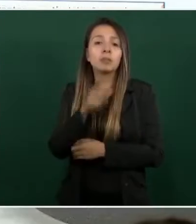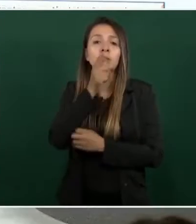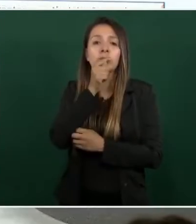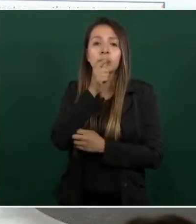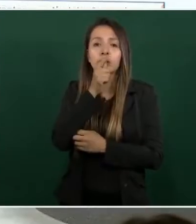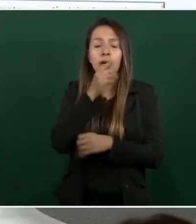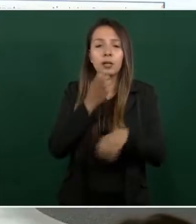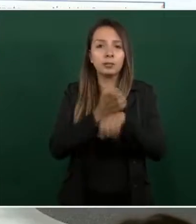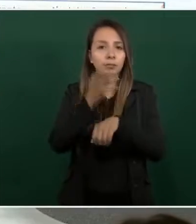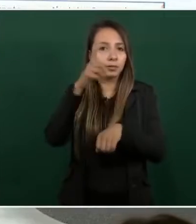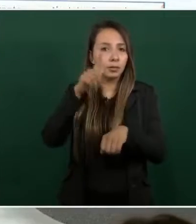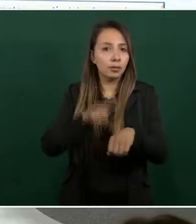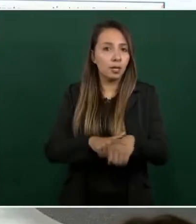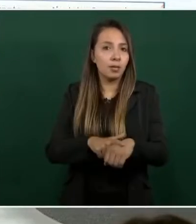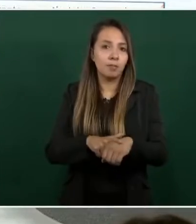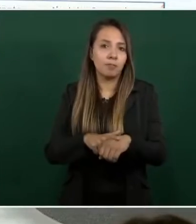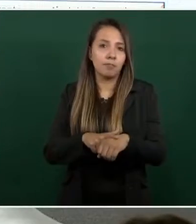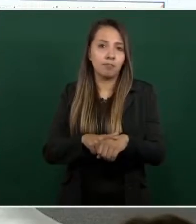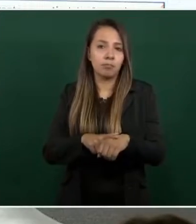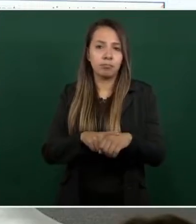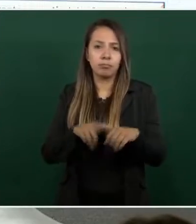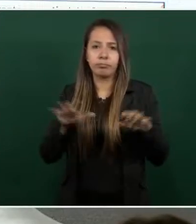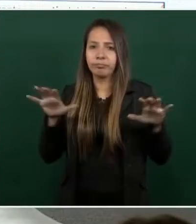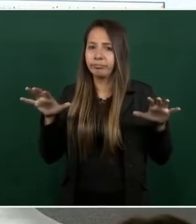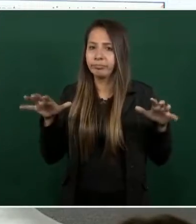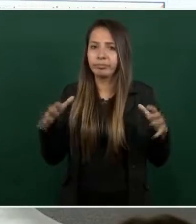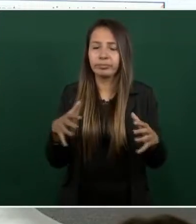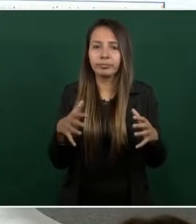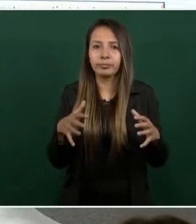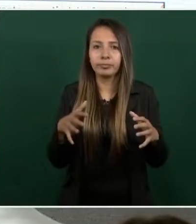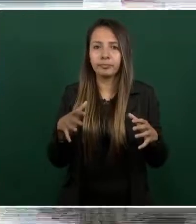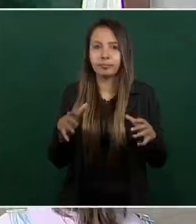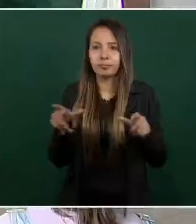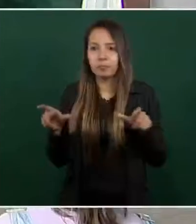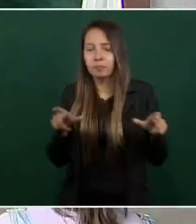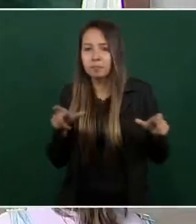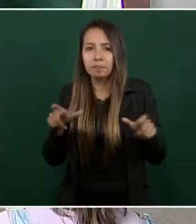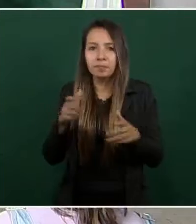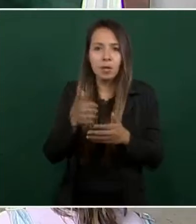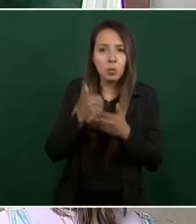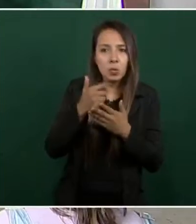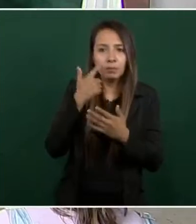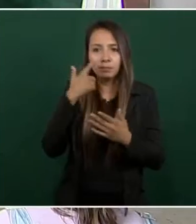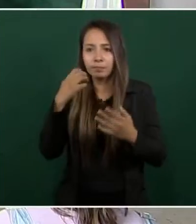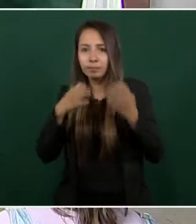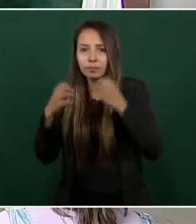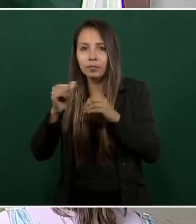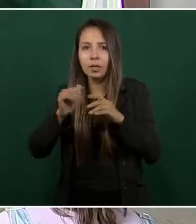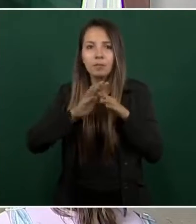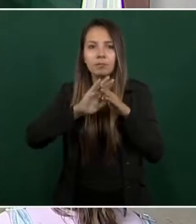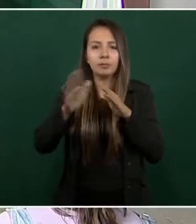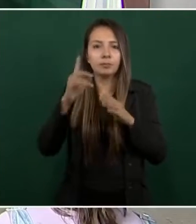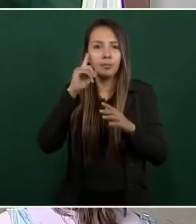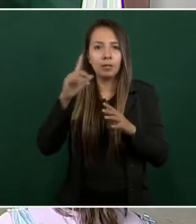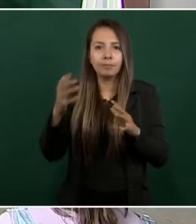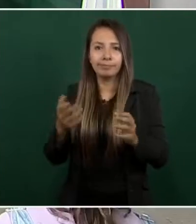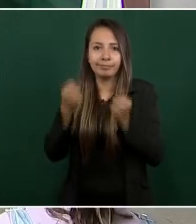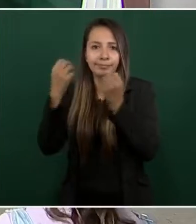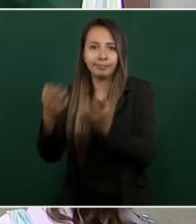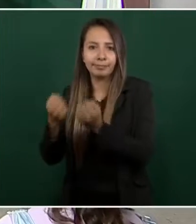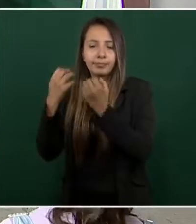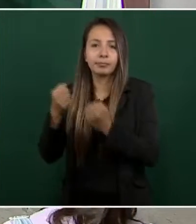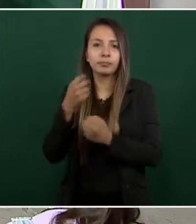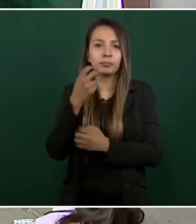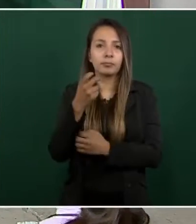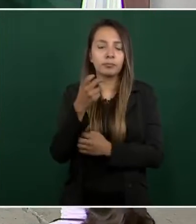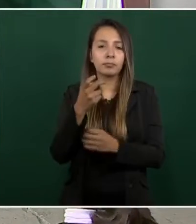policías estatales donde es tránsito de los migrantes. Entonces, en esta cantidad